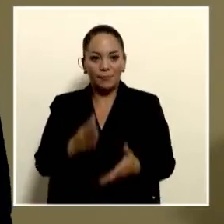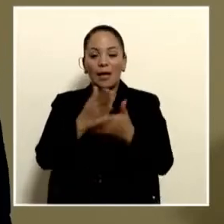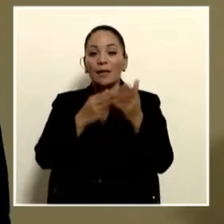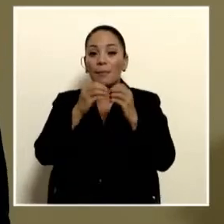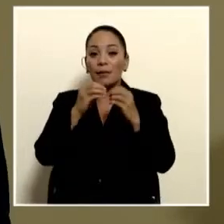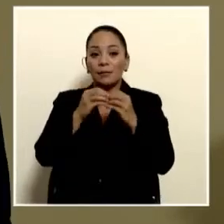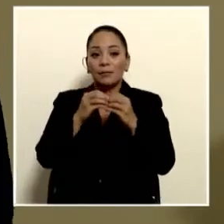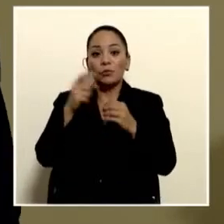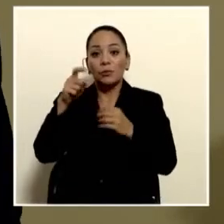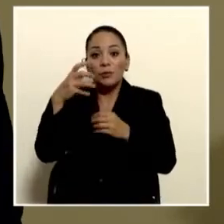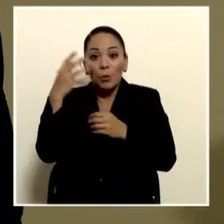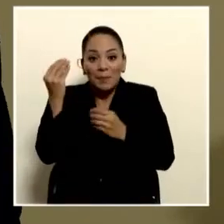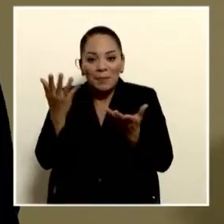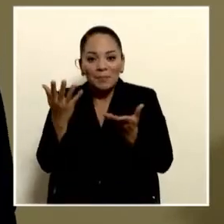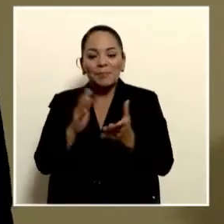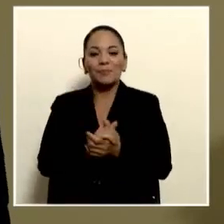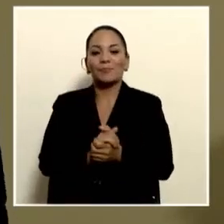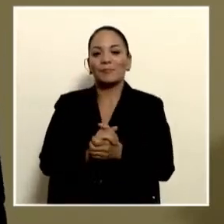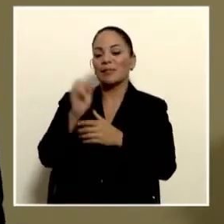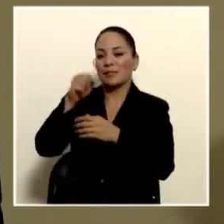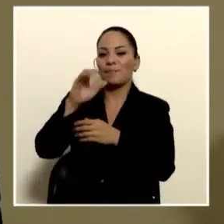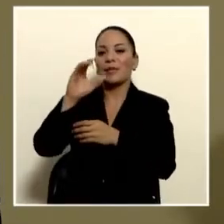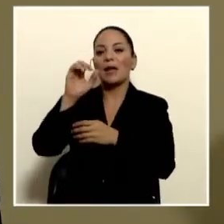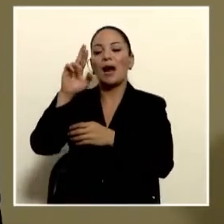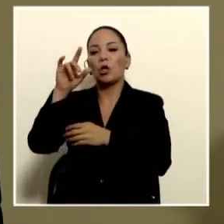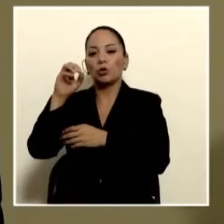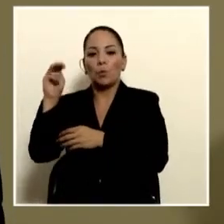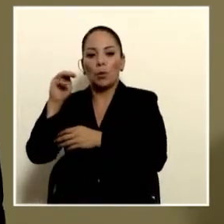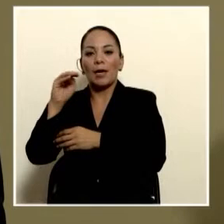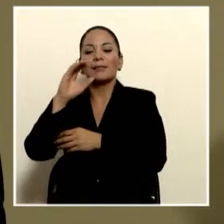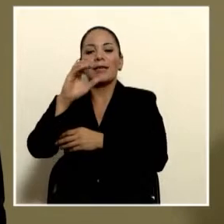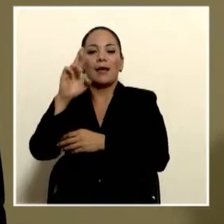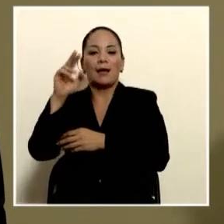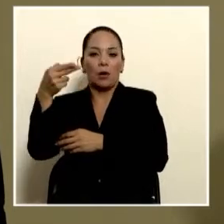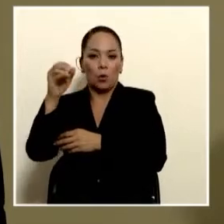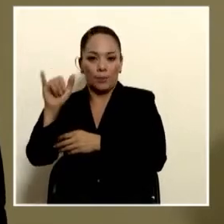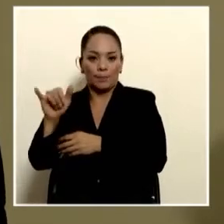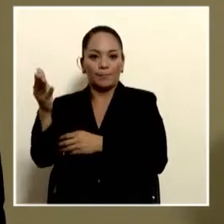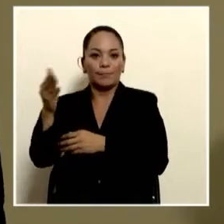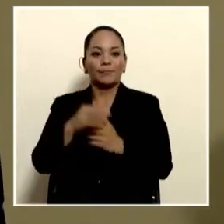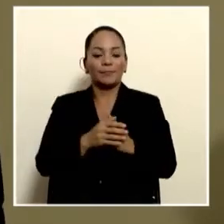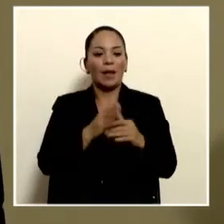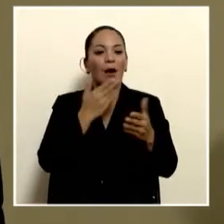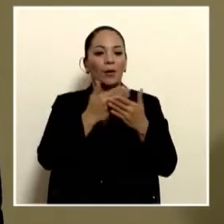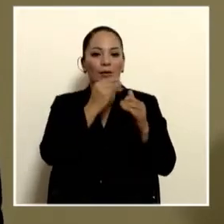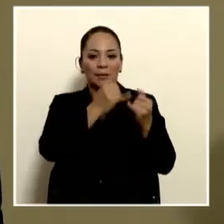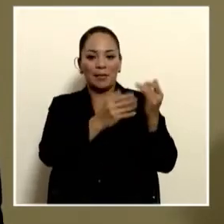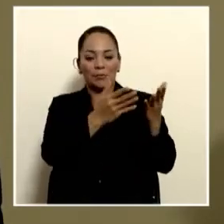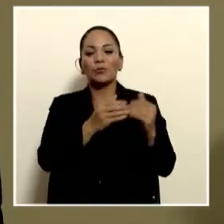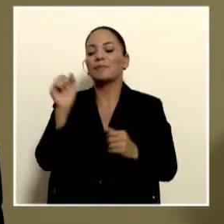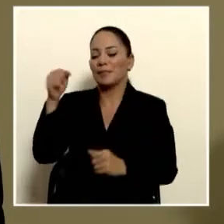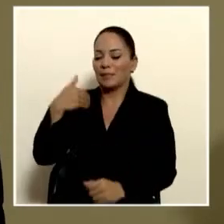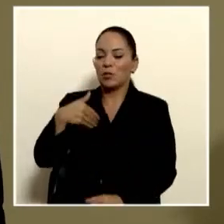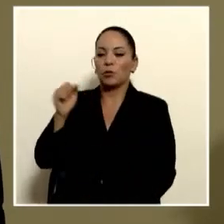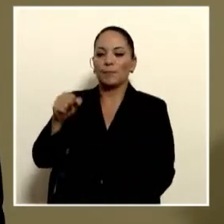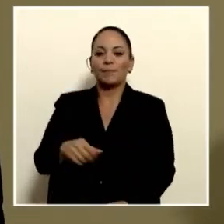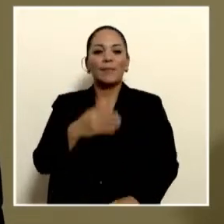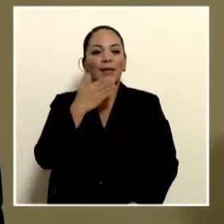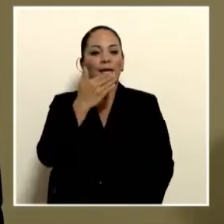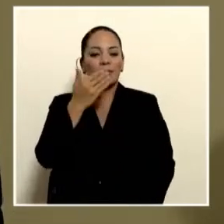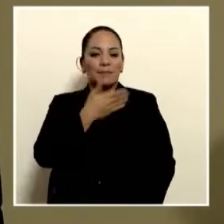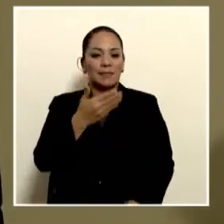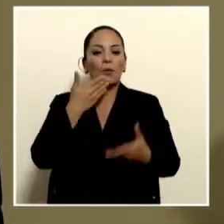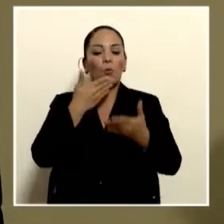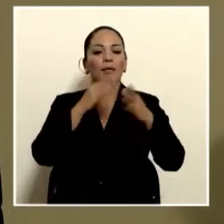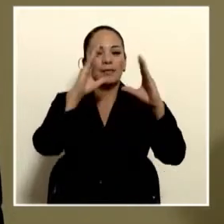Pues yo me tengo que medio ir ya. Sí, con Carlos Mora de CR hoy. Ah, bueno, ahí terminamos. Sí, señor. Gracias, presidente, y